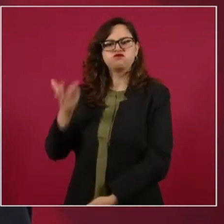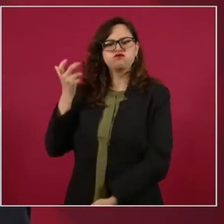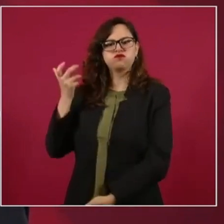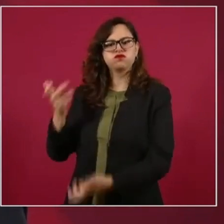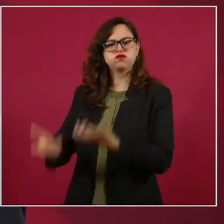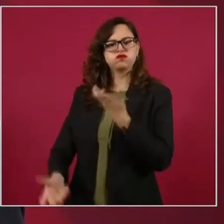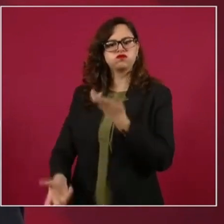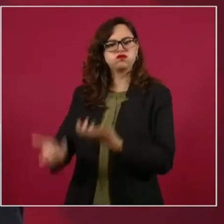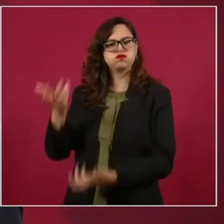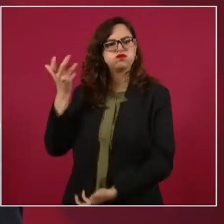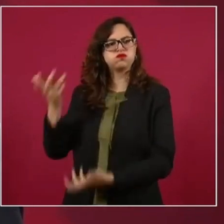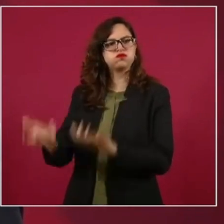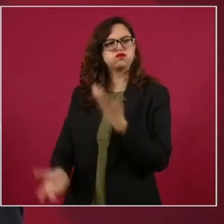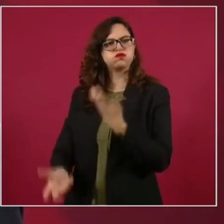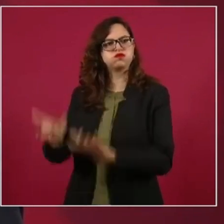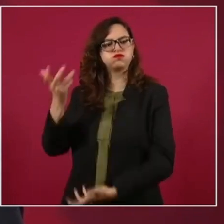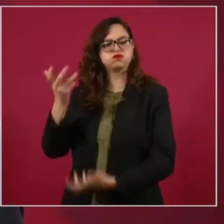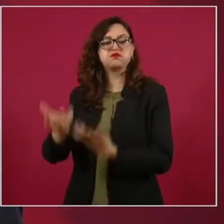Cándido Aguilar,